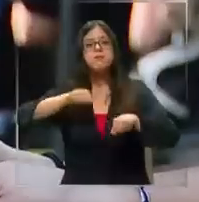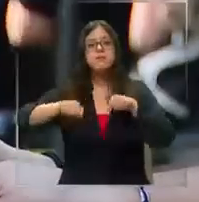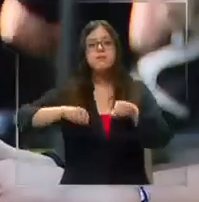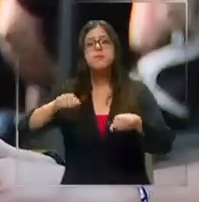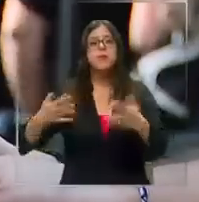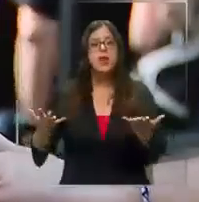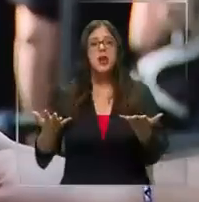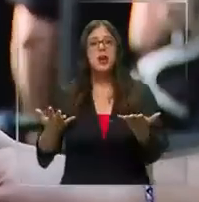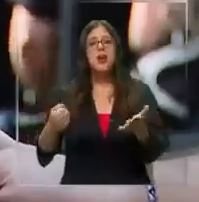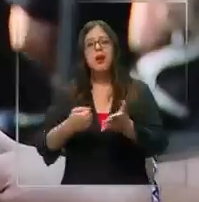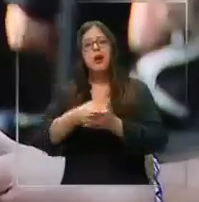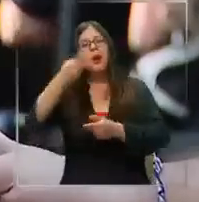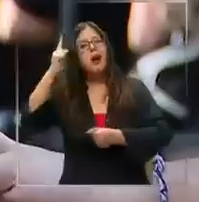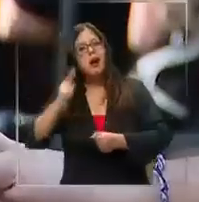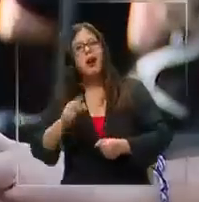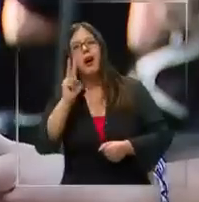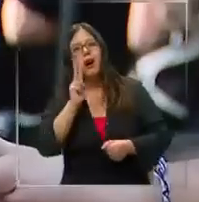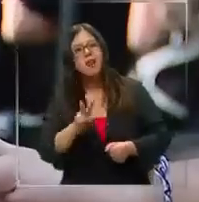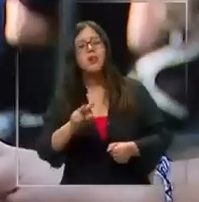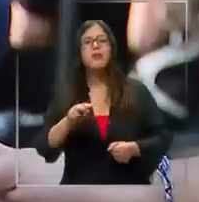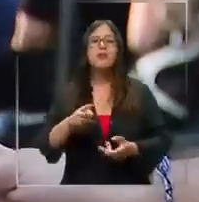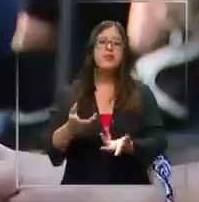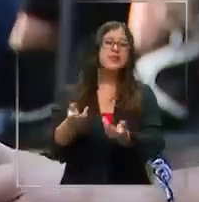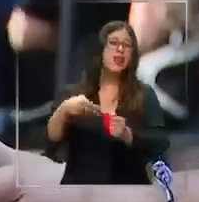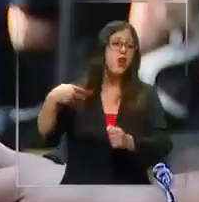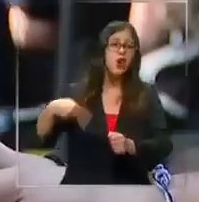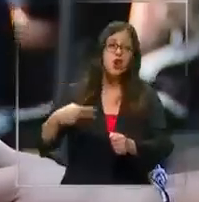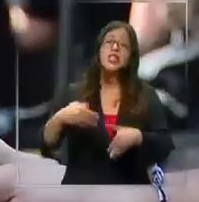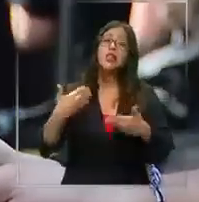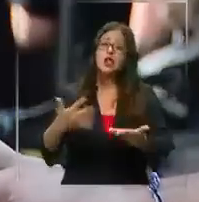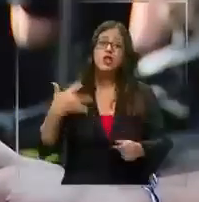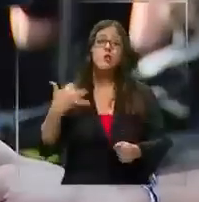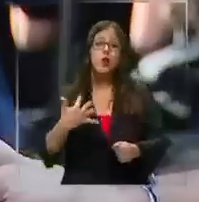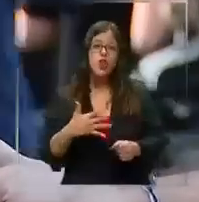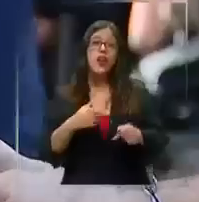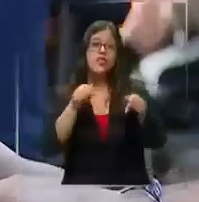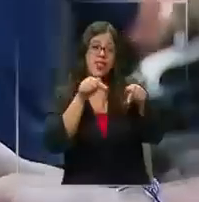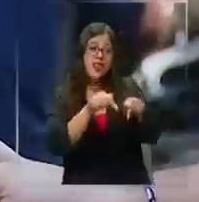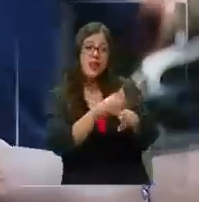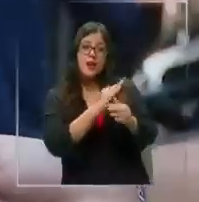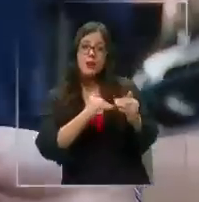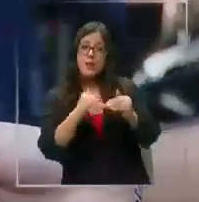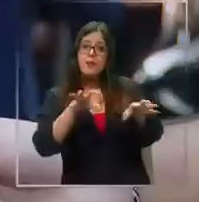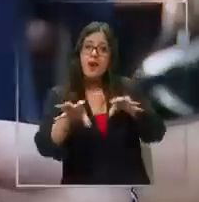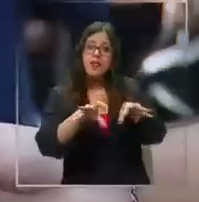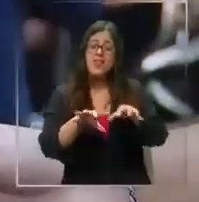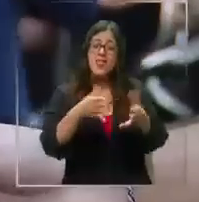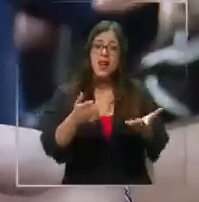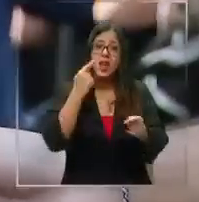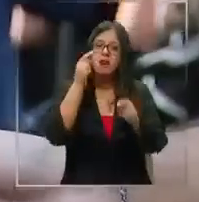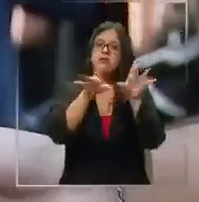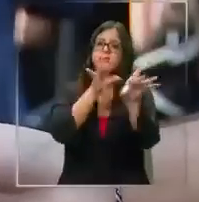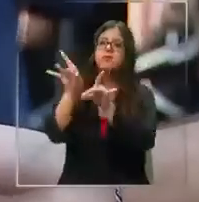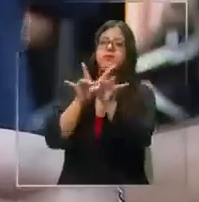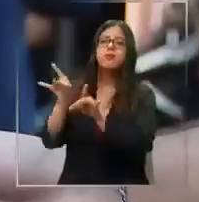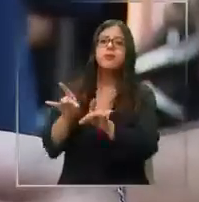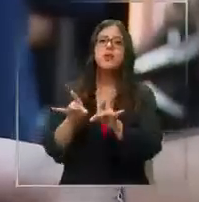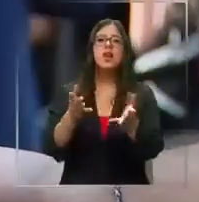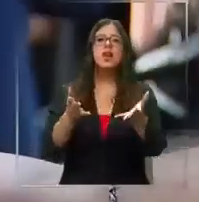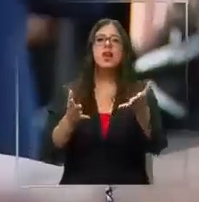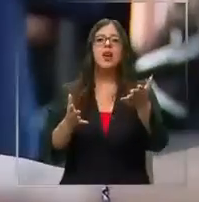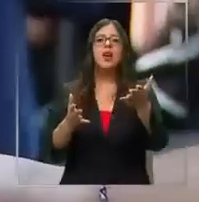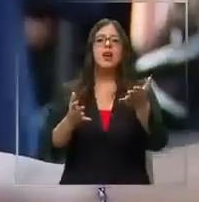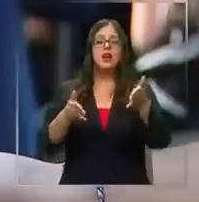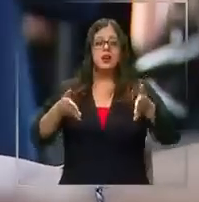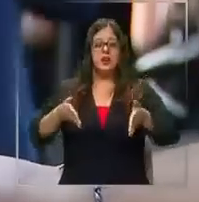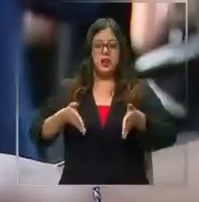llegan accidentados y lo vemos todos los días en la noticia. Entonces es fundamental iniciativas como esta para poder detectar estos puntos ciegos que